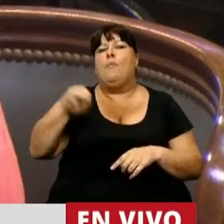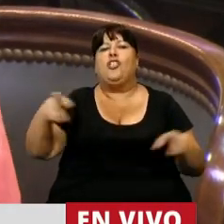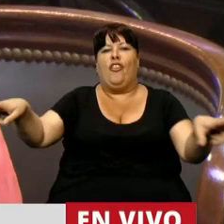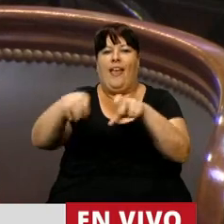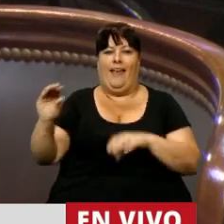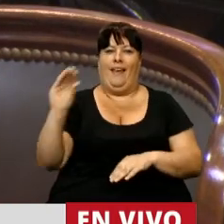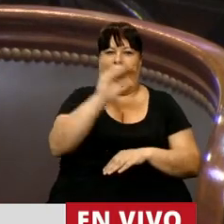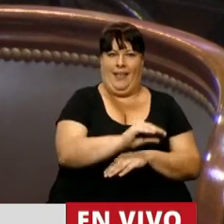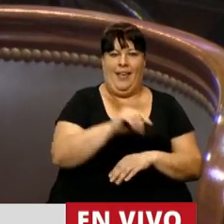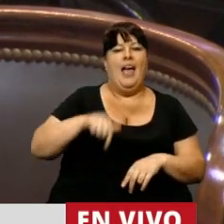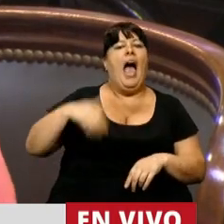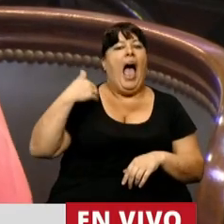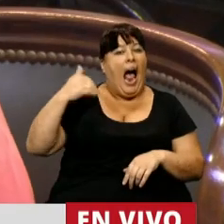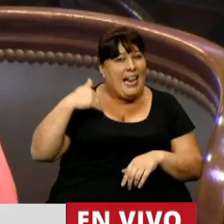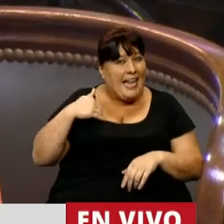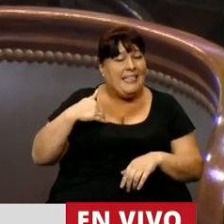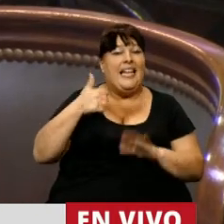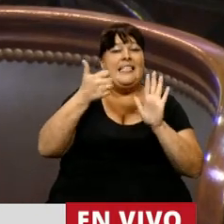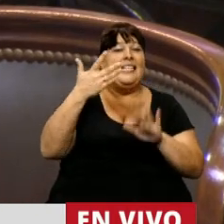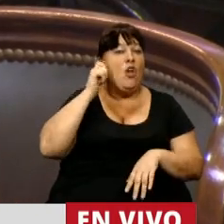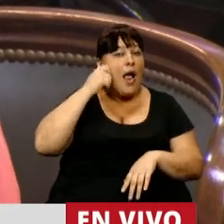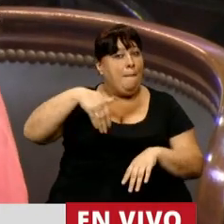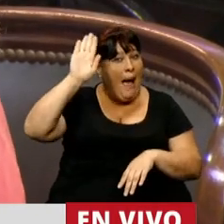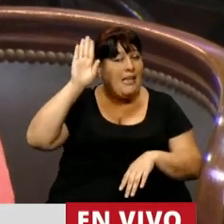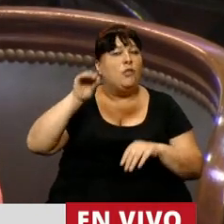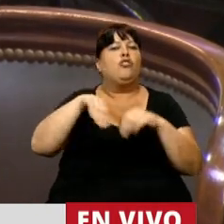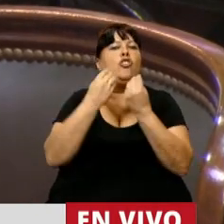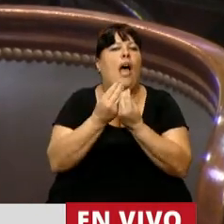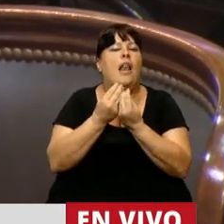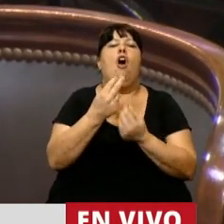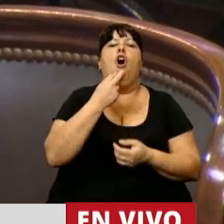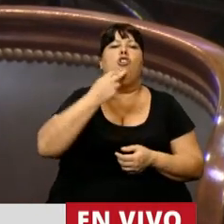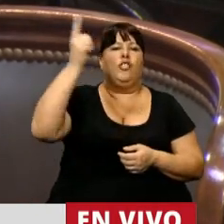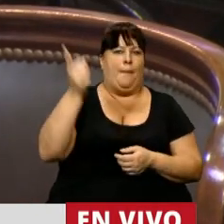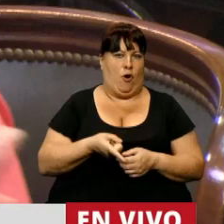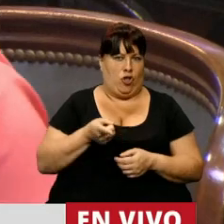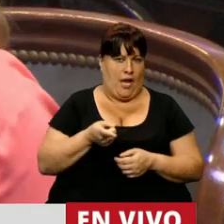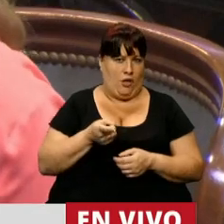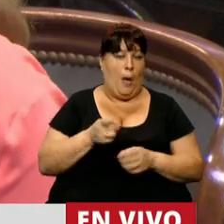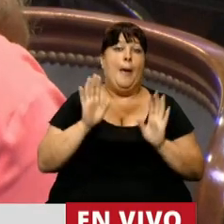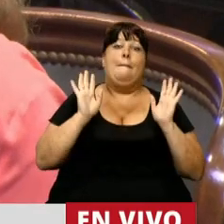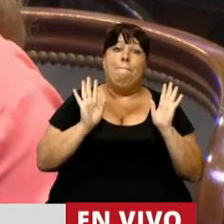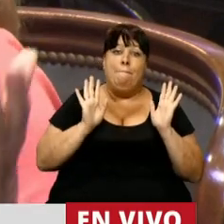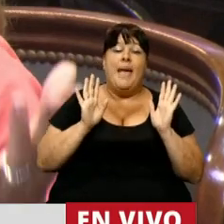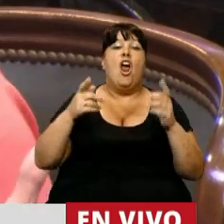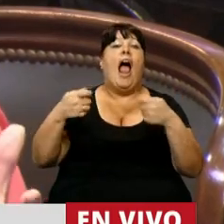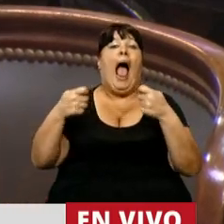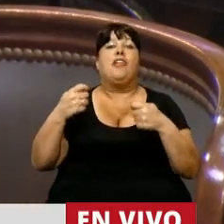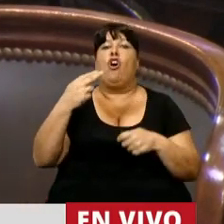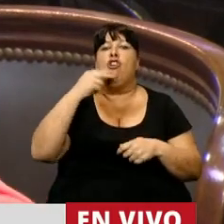PBI. En Argentina, los mayores de 65 son el 11%. Sin embargo, nos insume